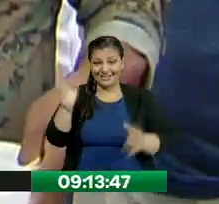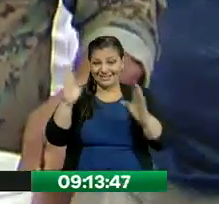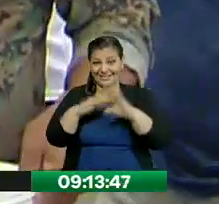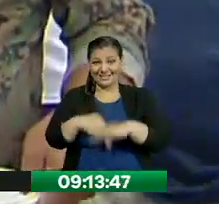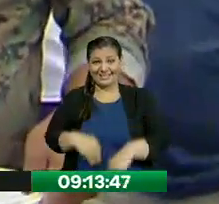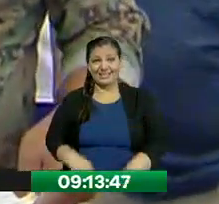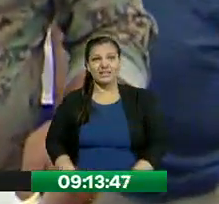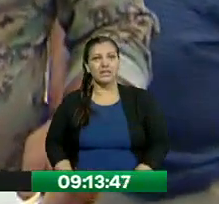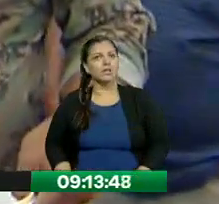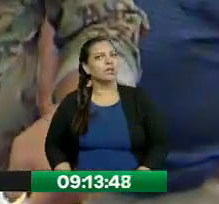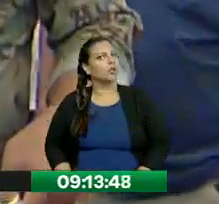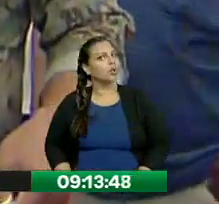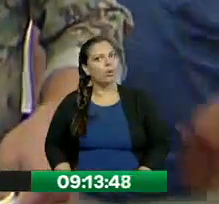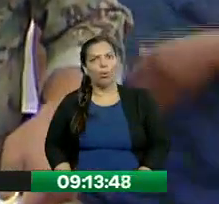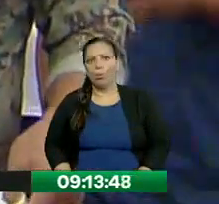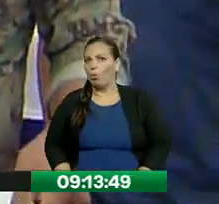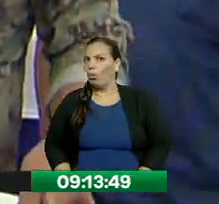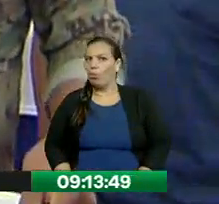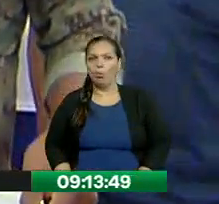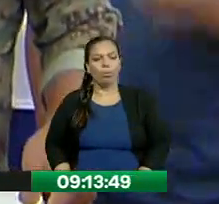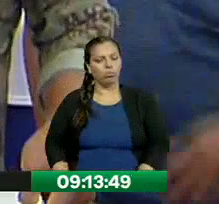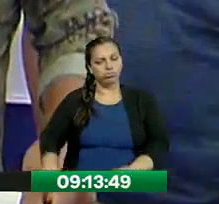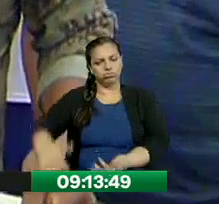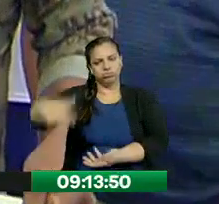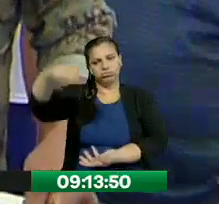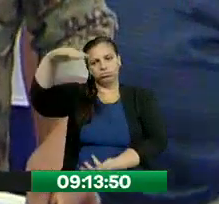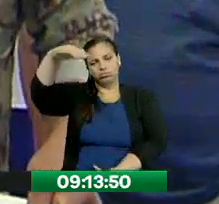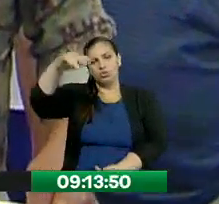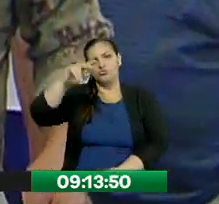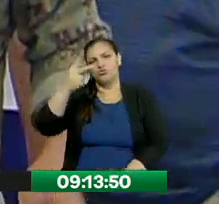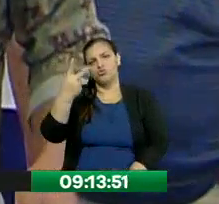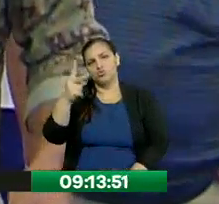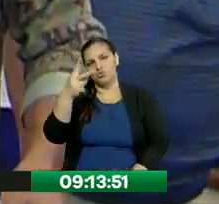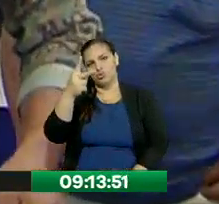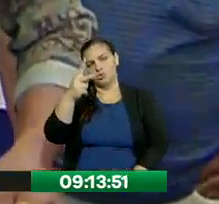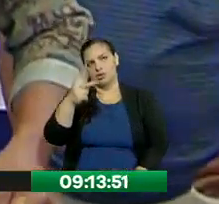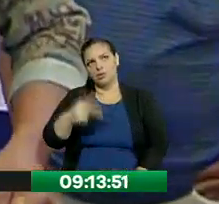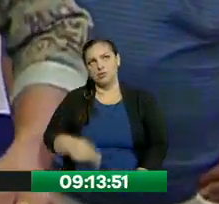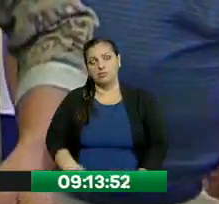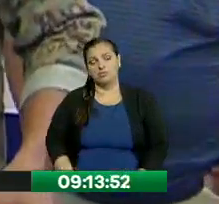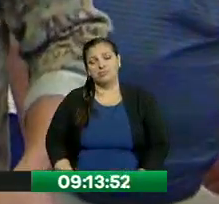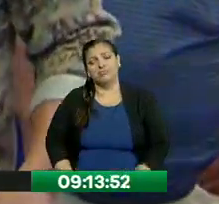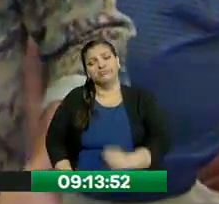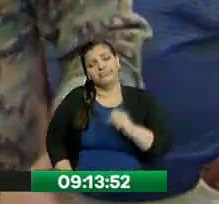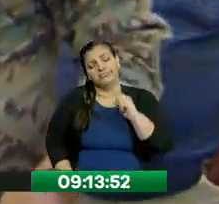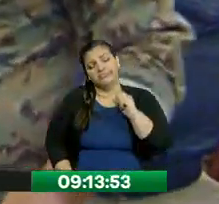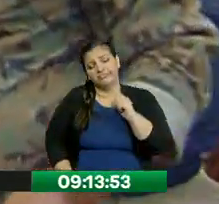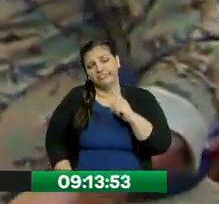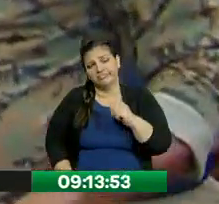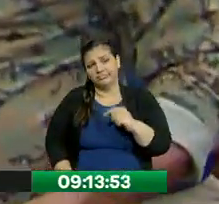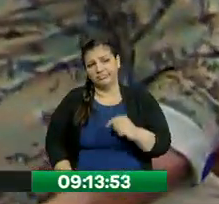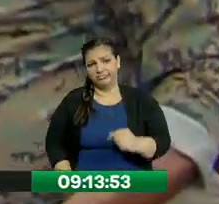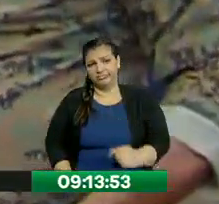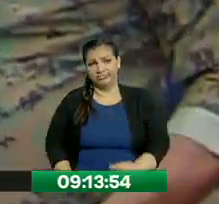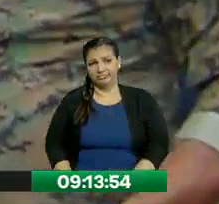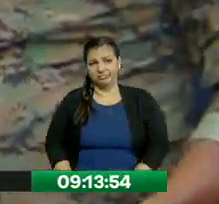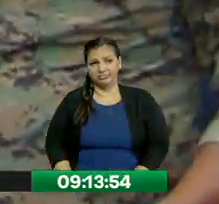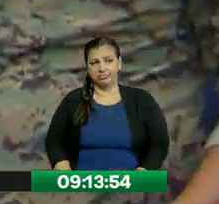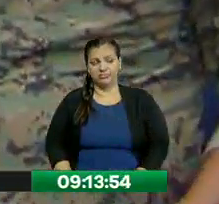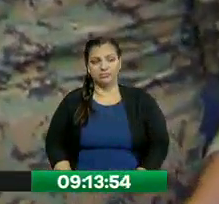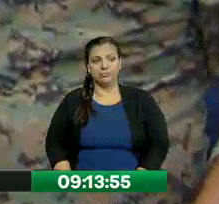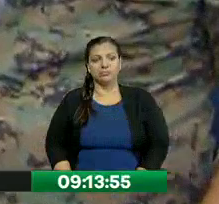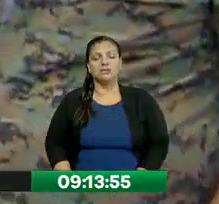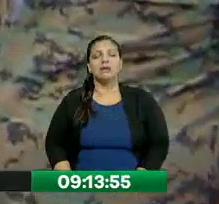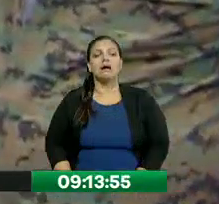ningún concepto nos llega gratis. Nos llega en mal estado y muy cara. Porque incluso... Lo que llama la atención es que, por ejemplo, ustedes